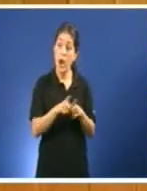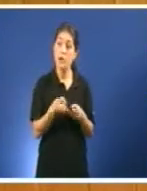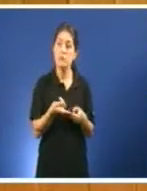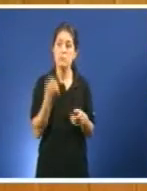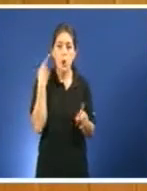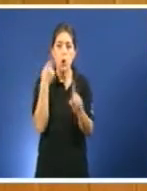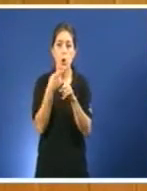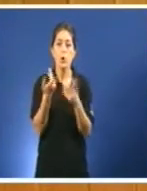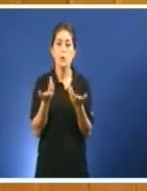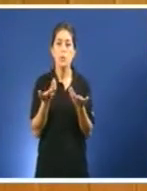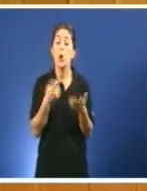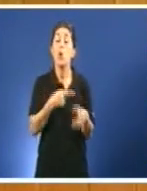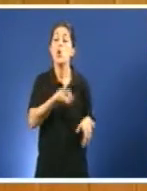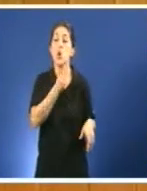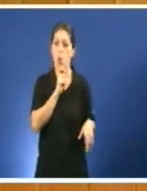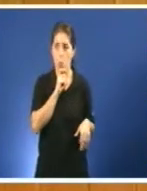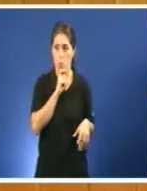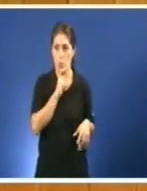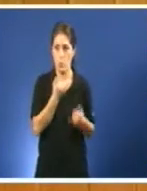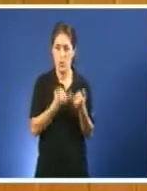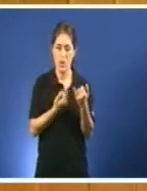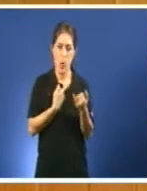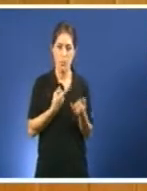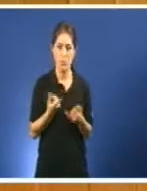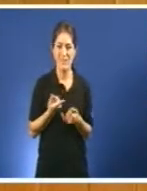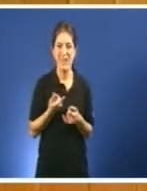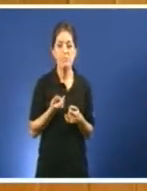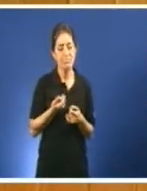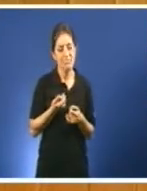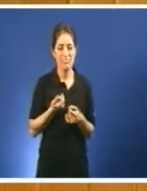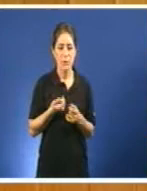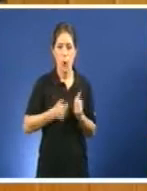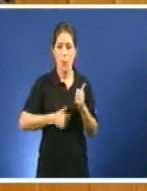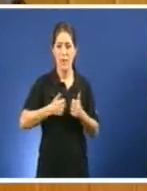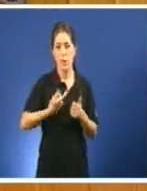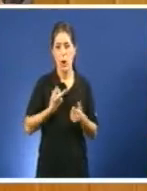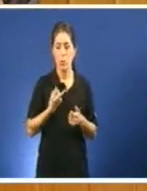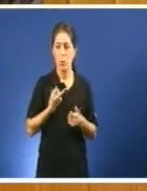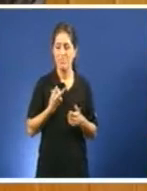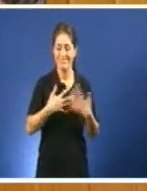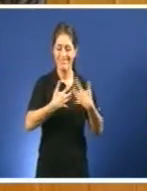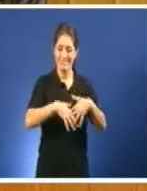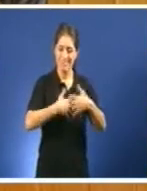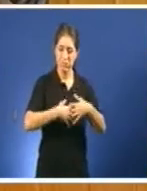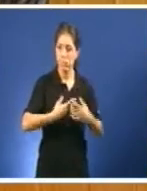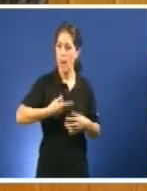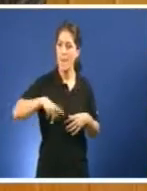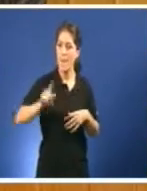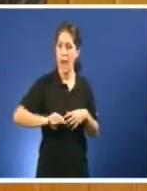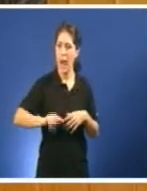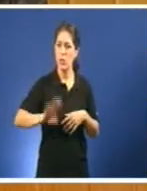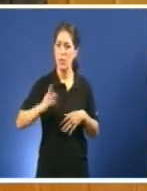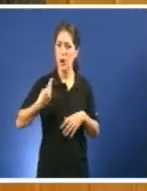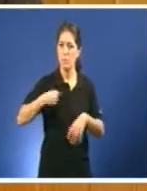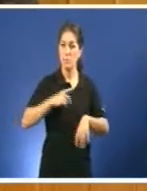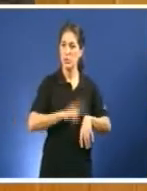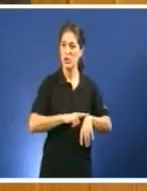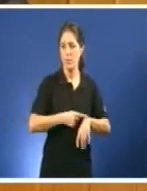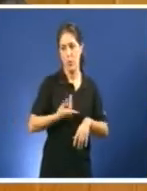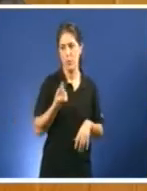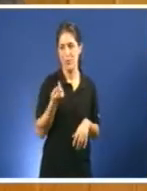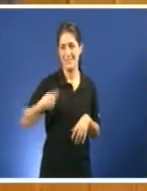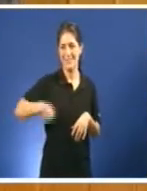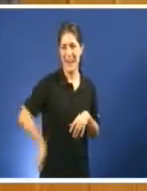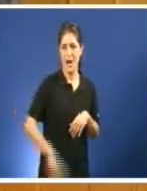a costa de rebaixar salarios. Unha estrategia ademais incompatível co cambio de modelo productivo e